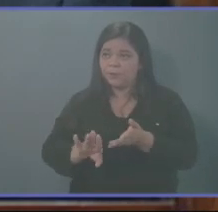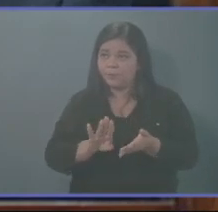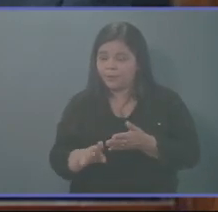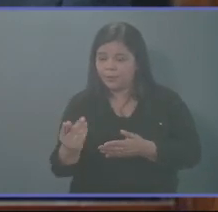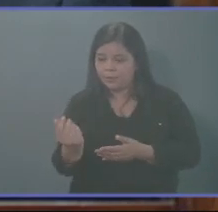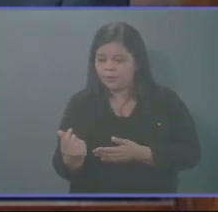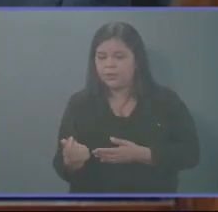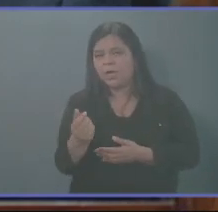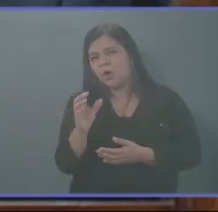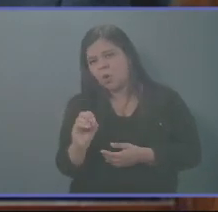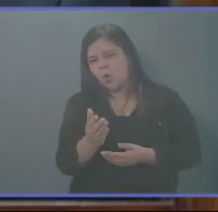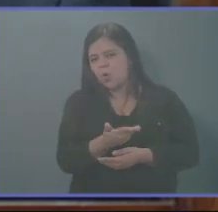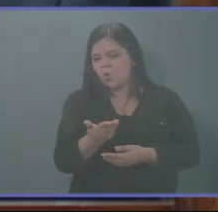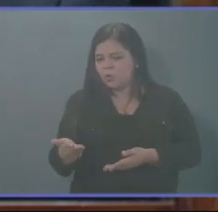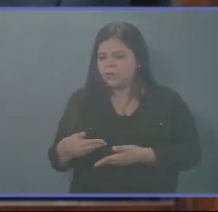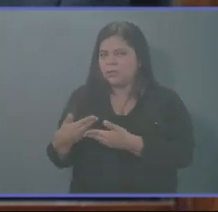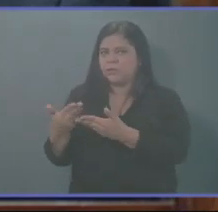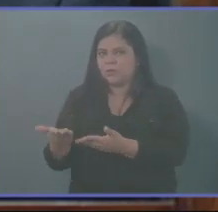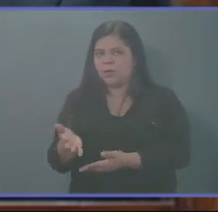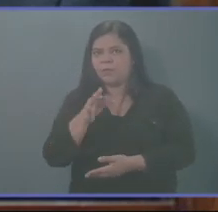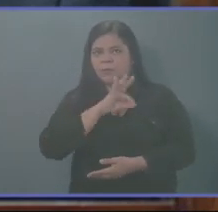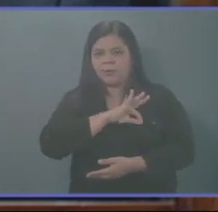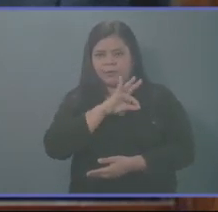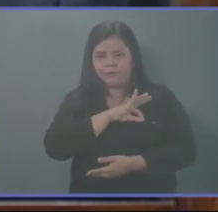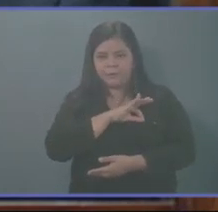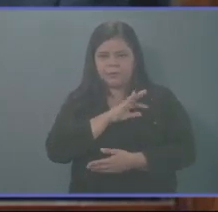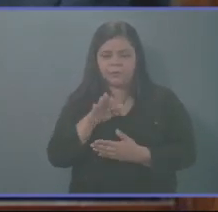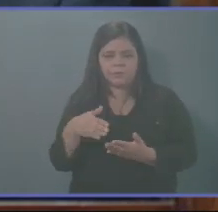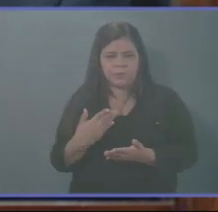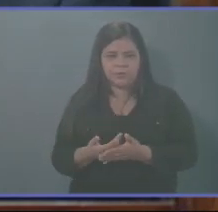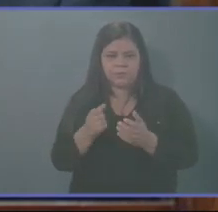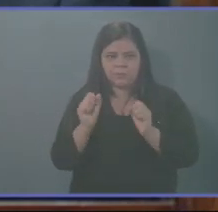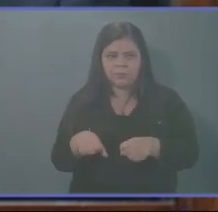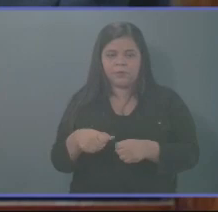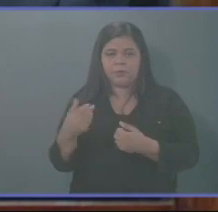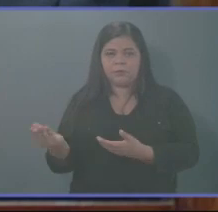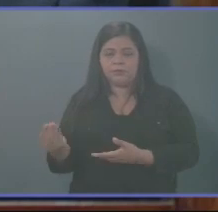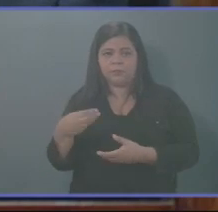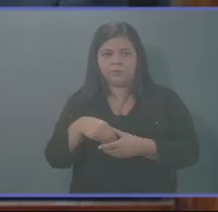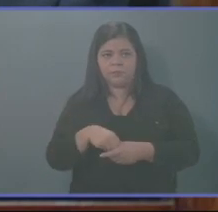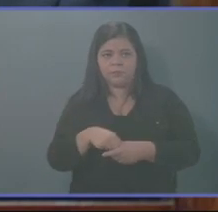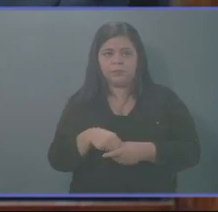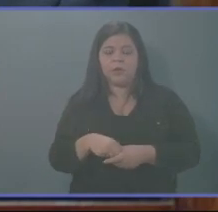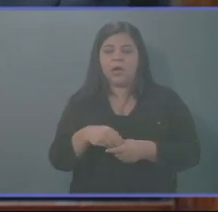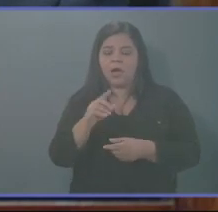de beneficios particulares recibidas o prometidas para inducir a un